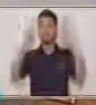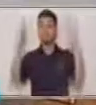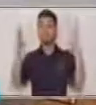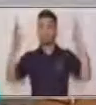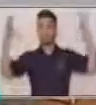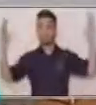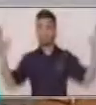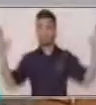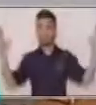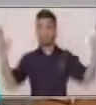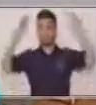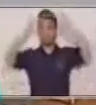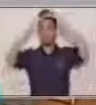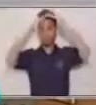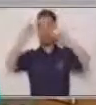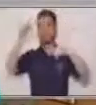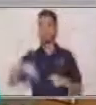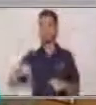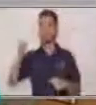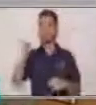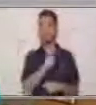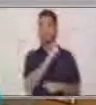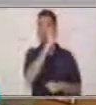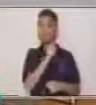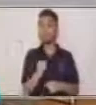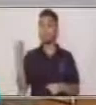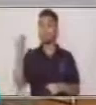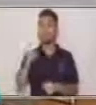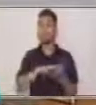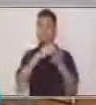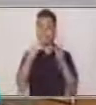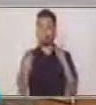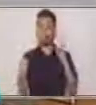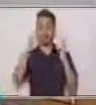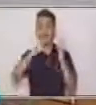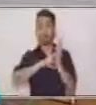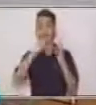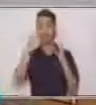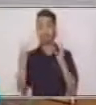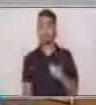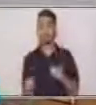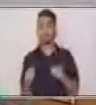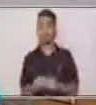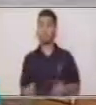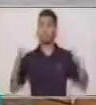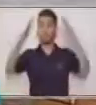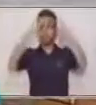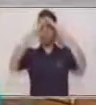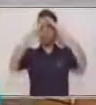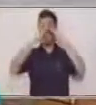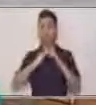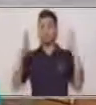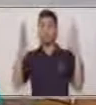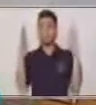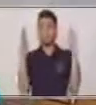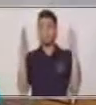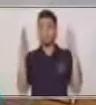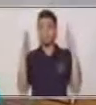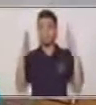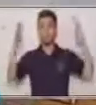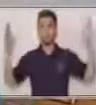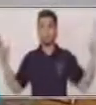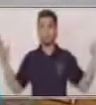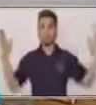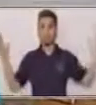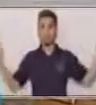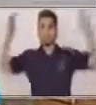cuadrado, rectángulo, círculo. Esta es la ronda de las figuras geométricas, triángulo,